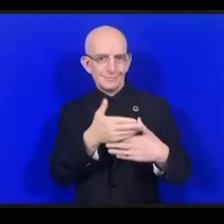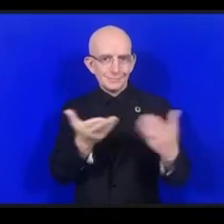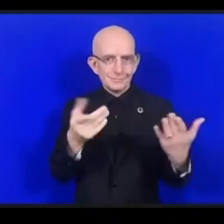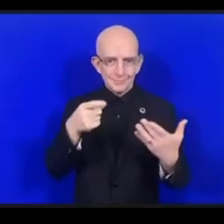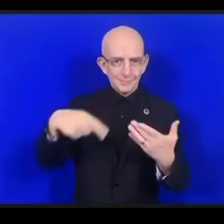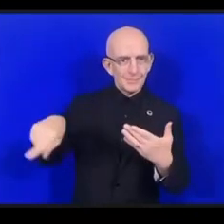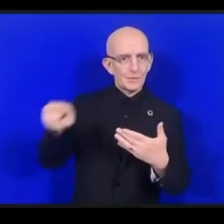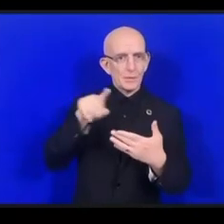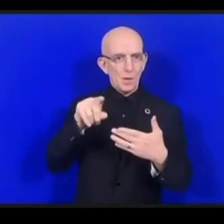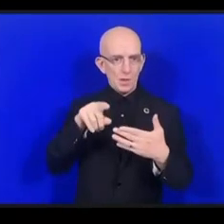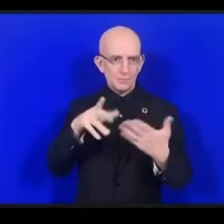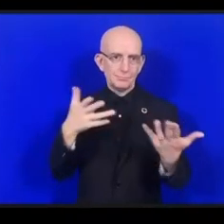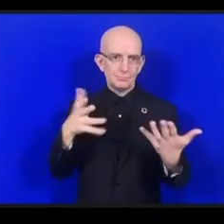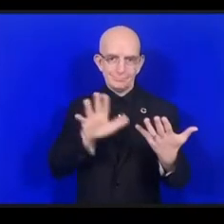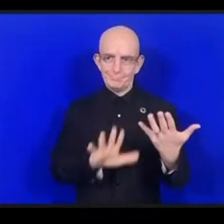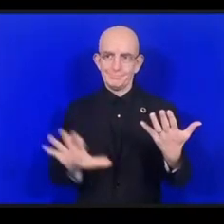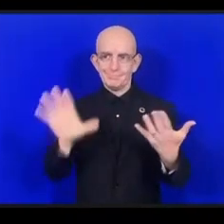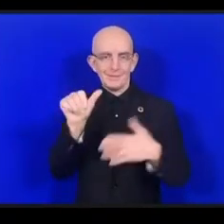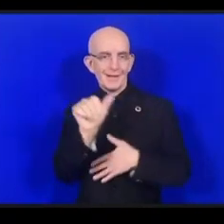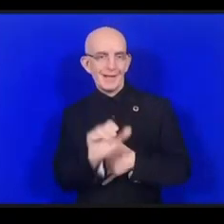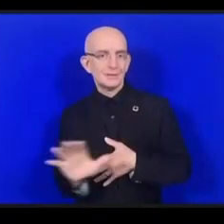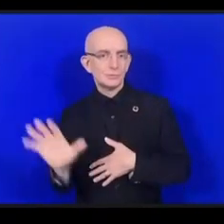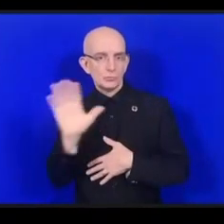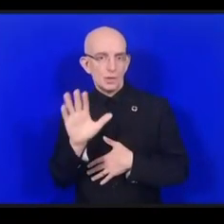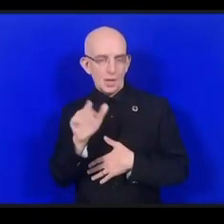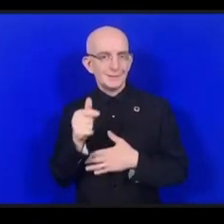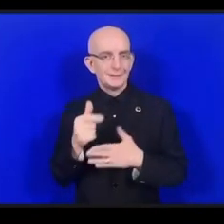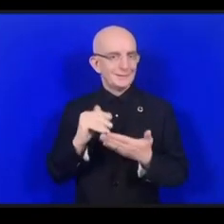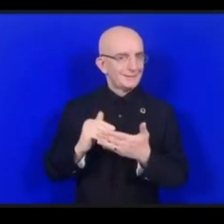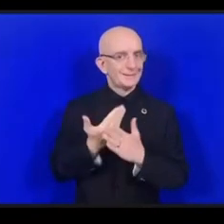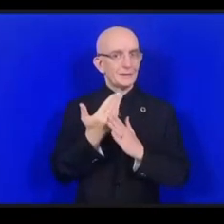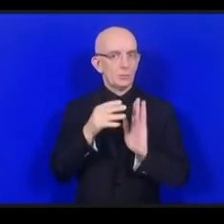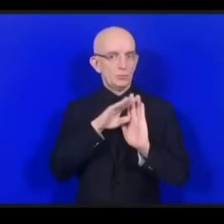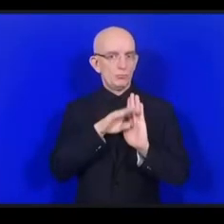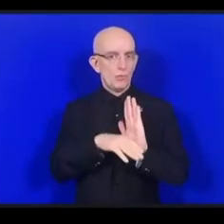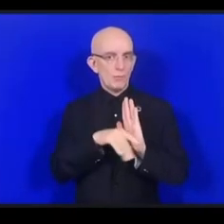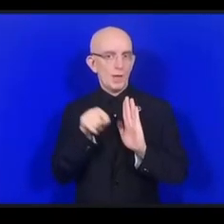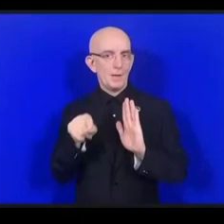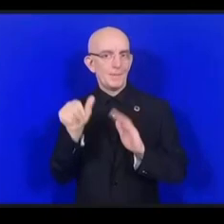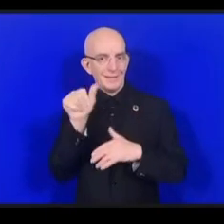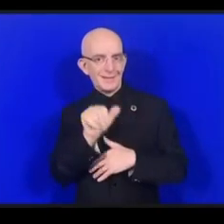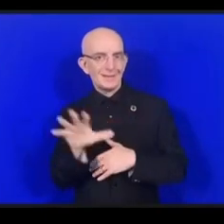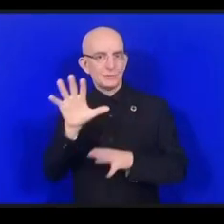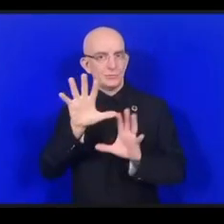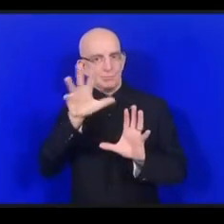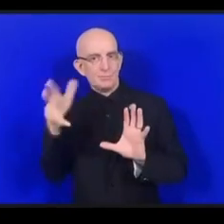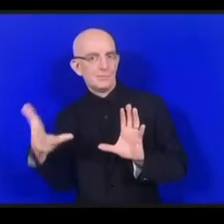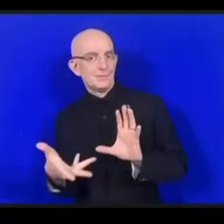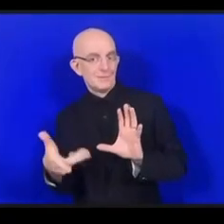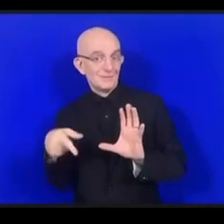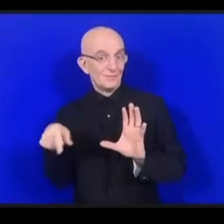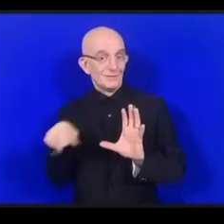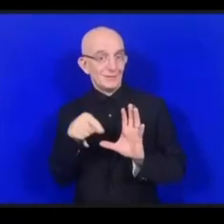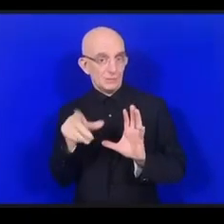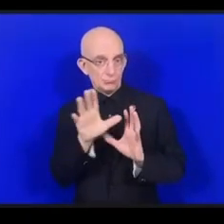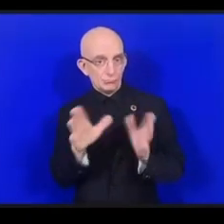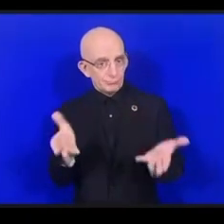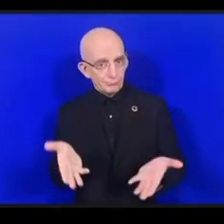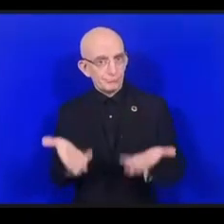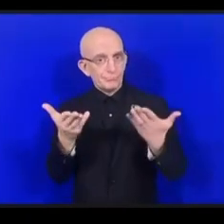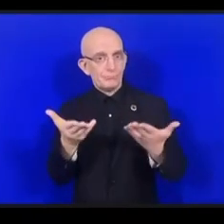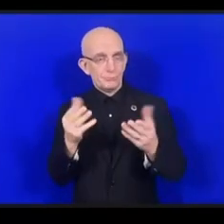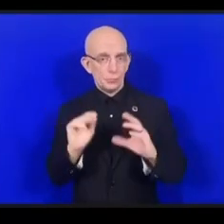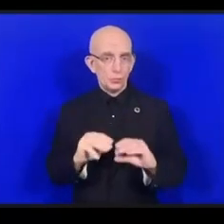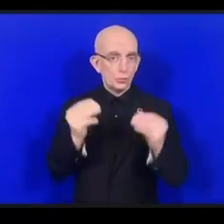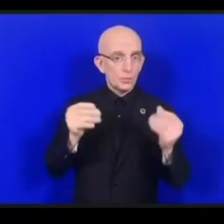Asia en la región ascia Pacífico se involucraron a todos todos esfuerzos todos estos esfuerzos